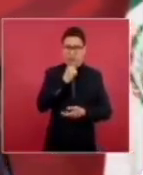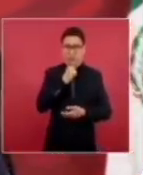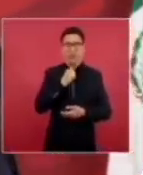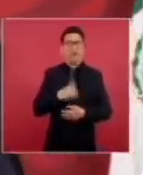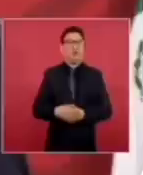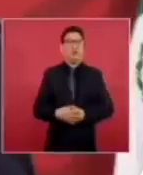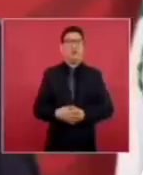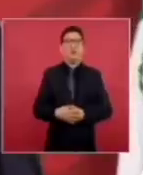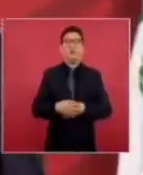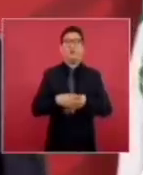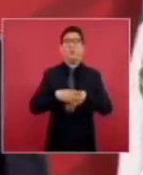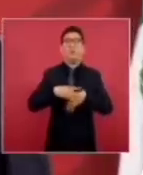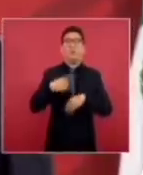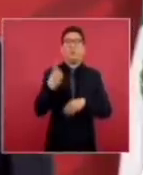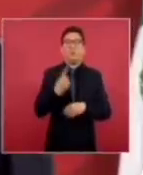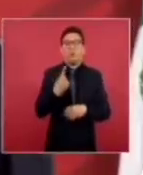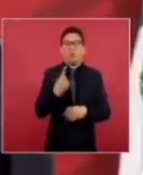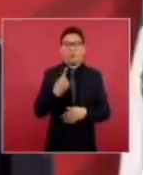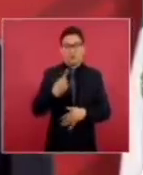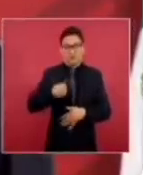estamos actuando